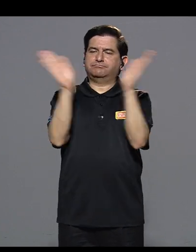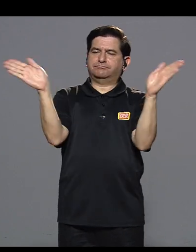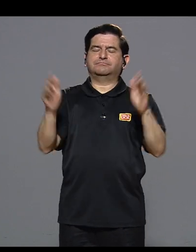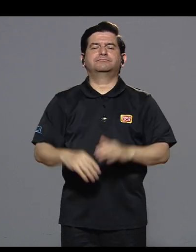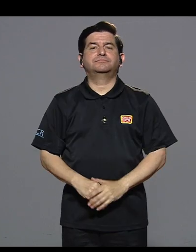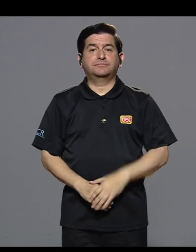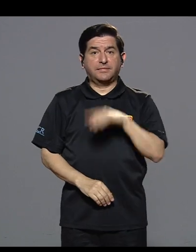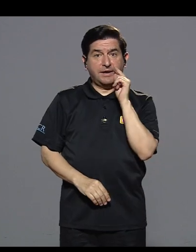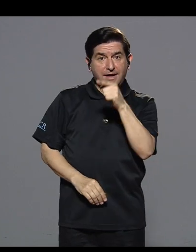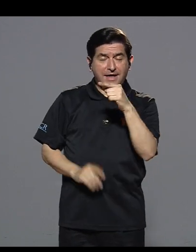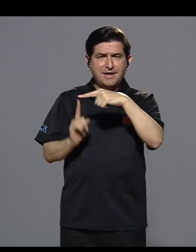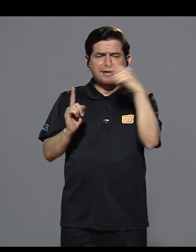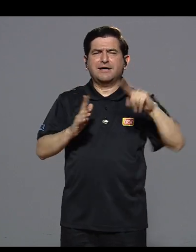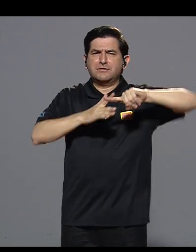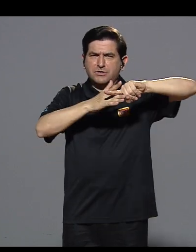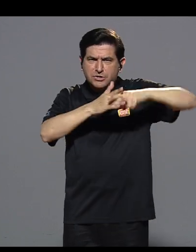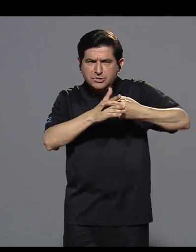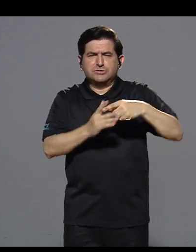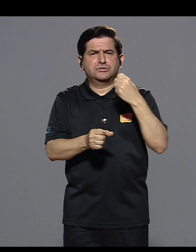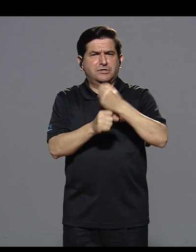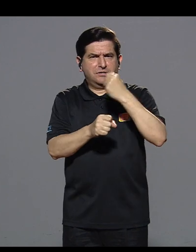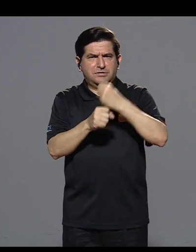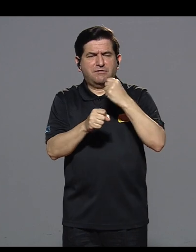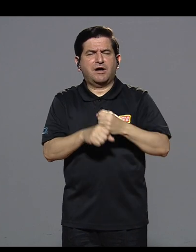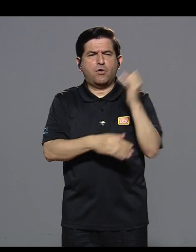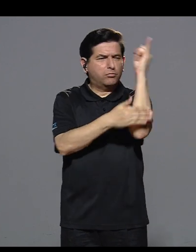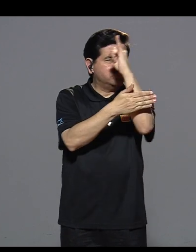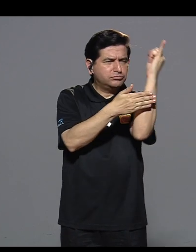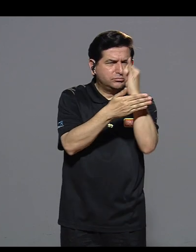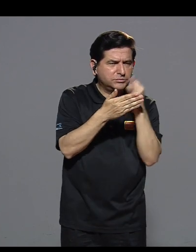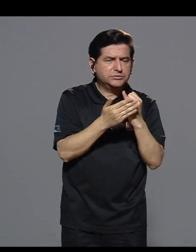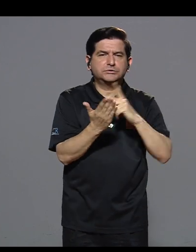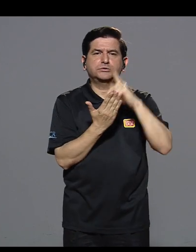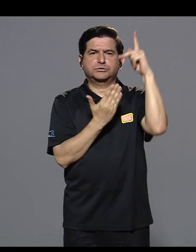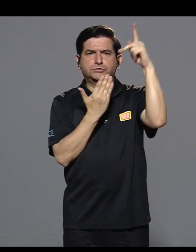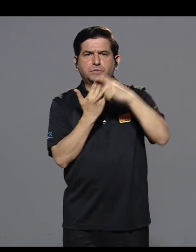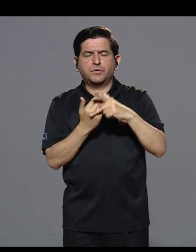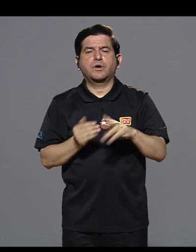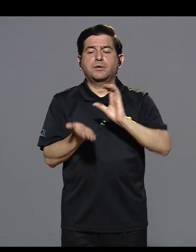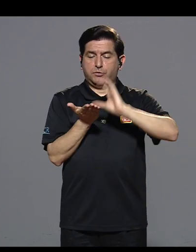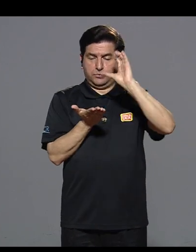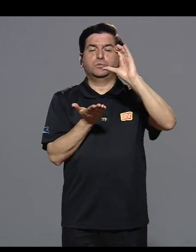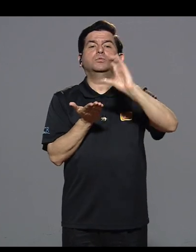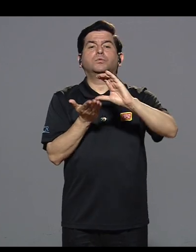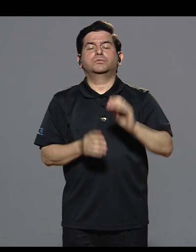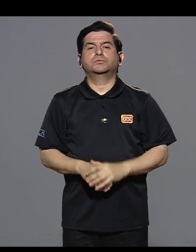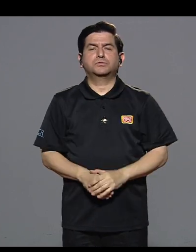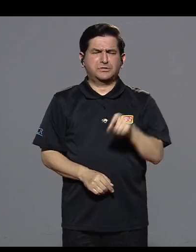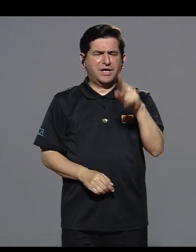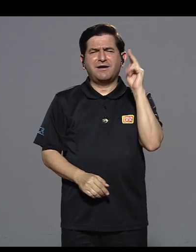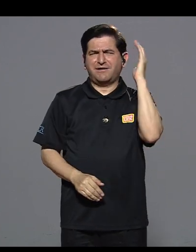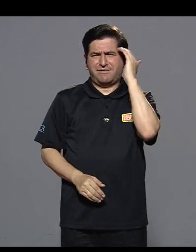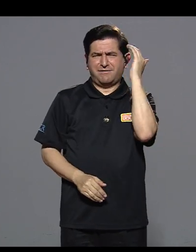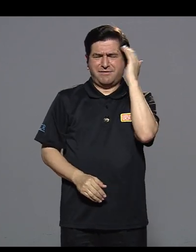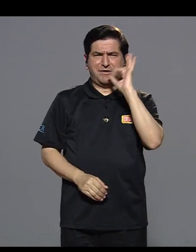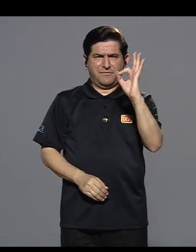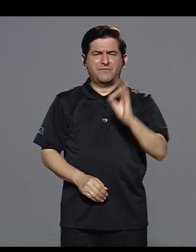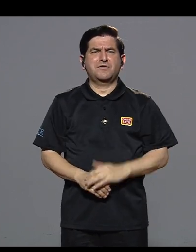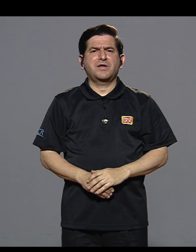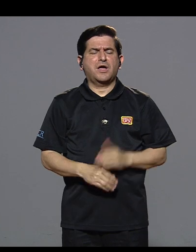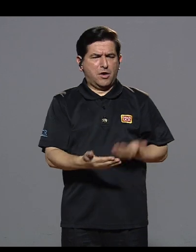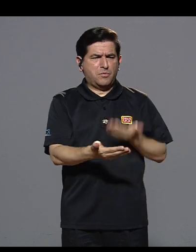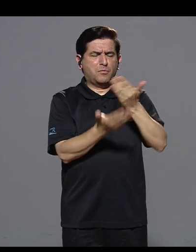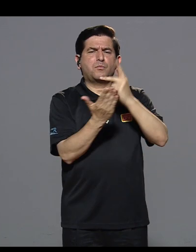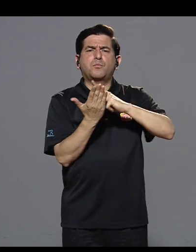general. Ella desde un principio trabajó incluso en el diseño de los programas de los cursos. Conoce muy bien la